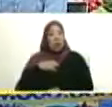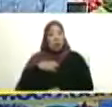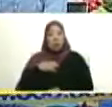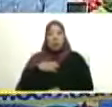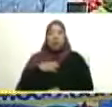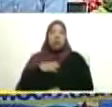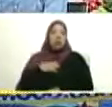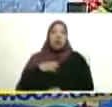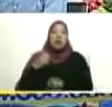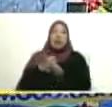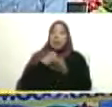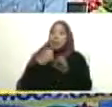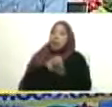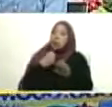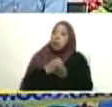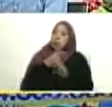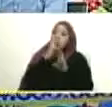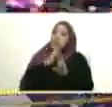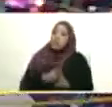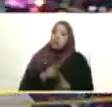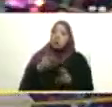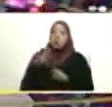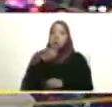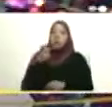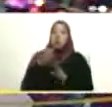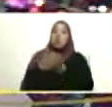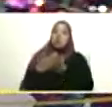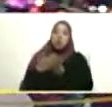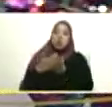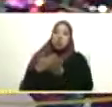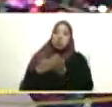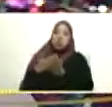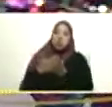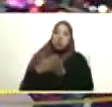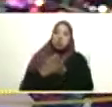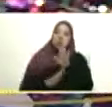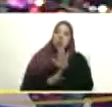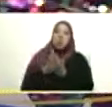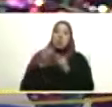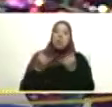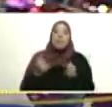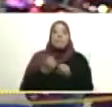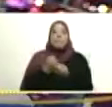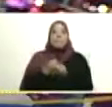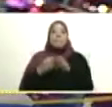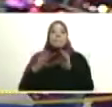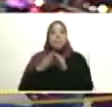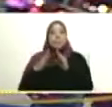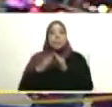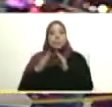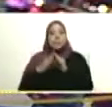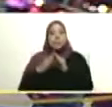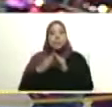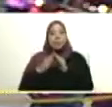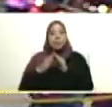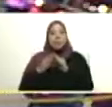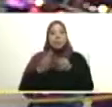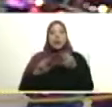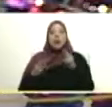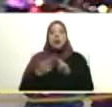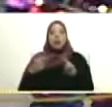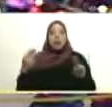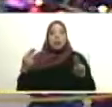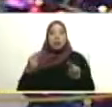trabajar, para dar resultados, para buscar soluciones, para construir vivienda, para construir la